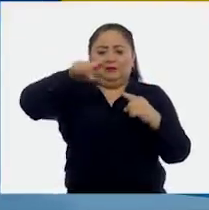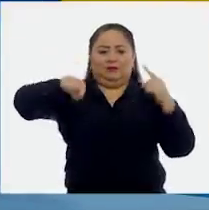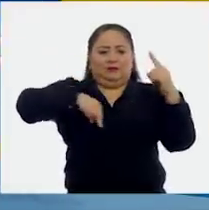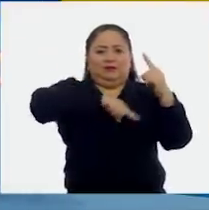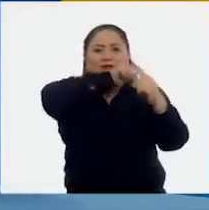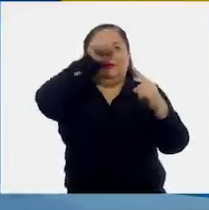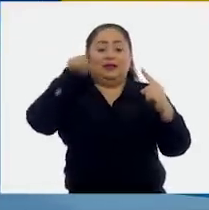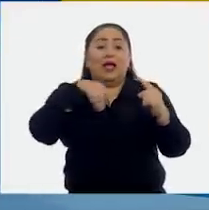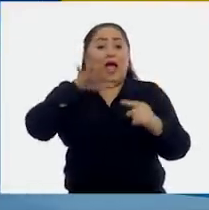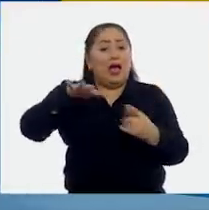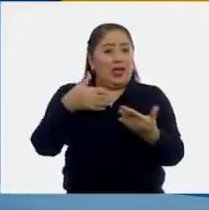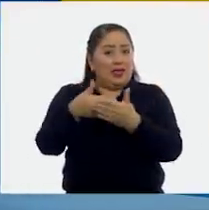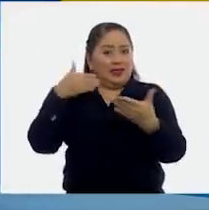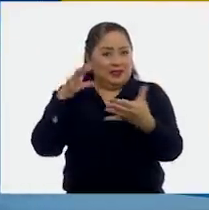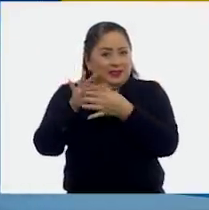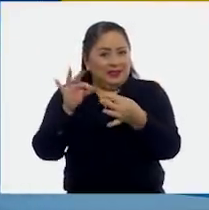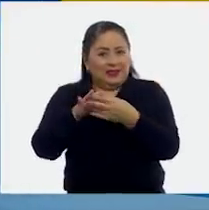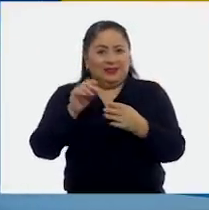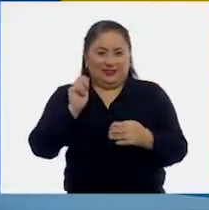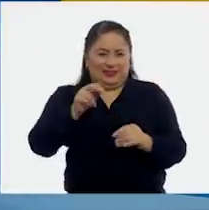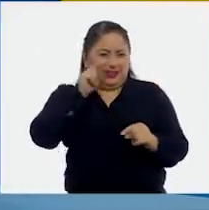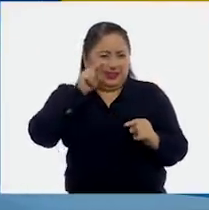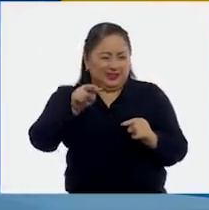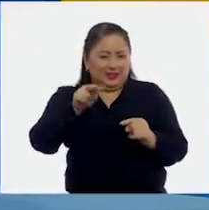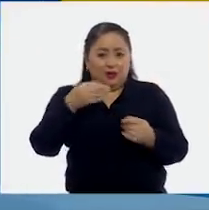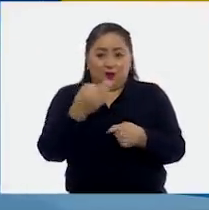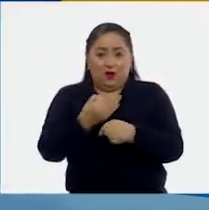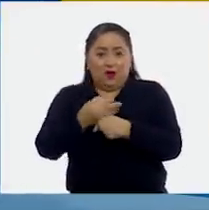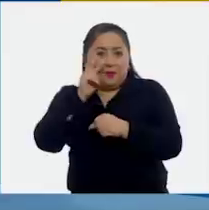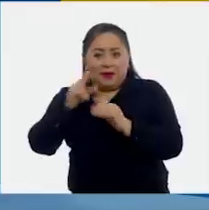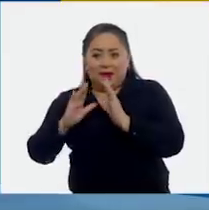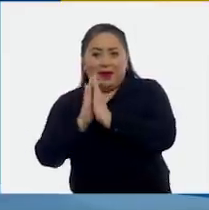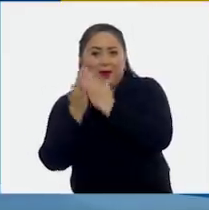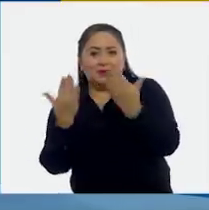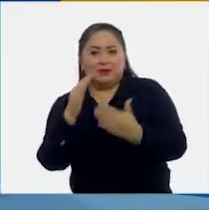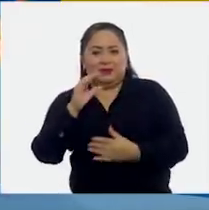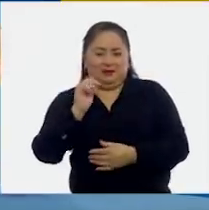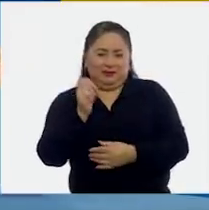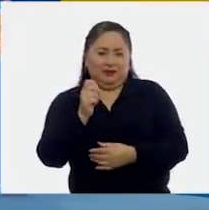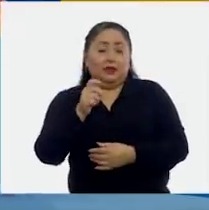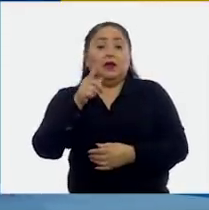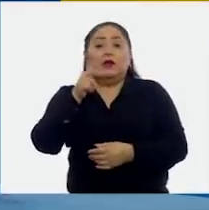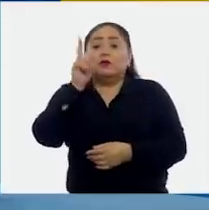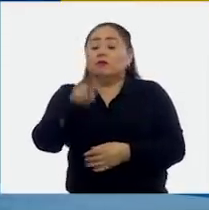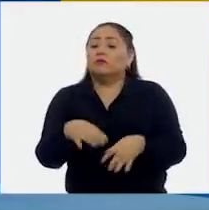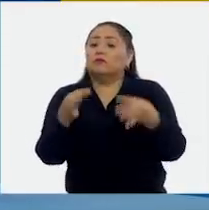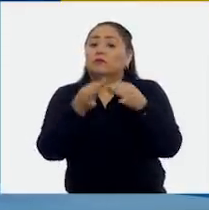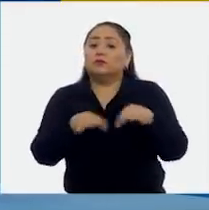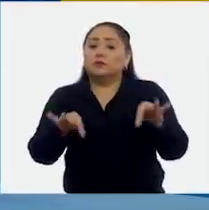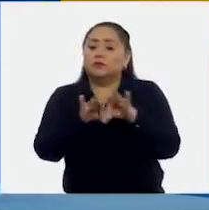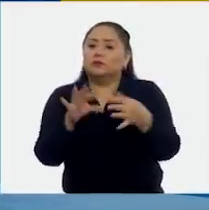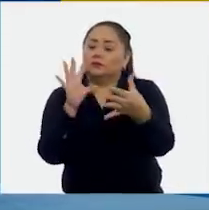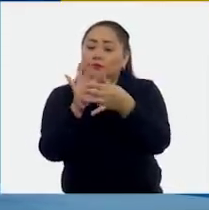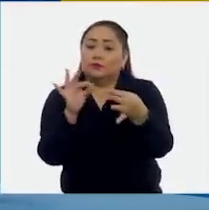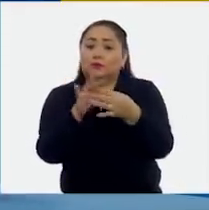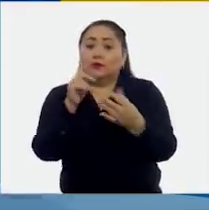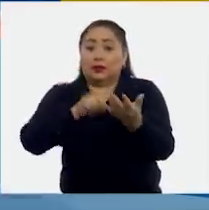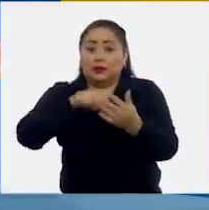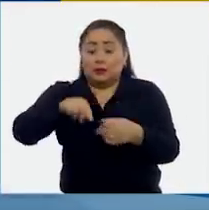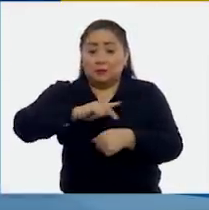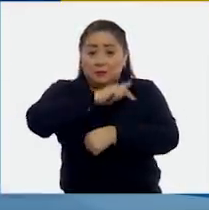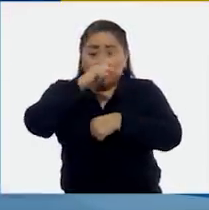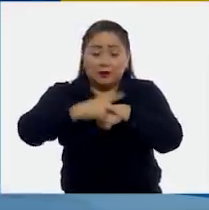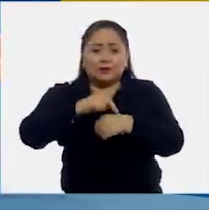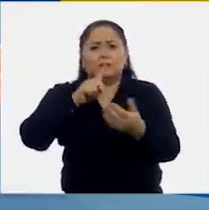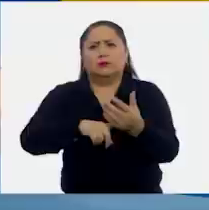Y ya que mencionas los grandes ecosistemas como los que vienen en el libro de texto, es importante comentar que nuestro país